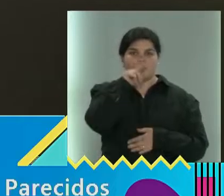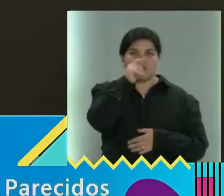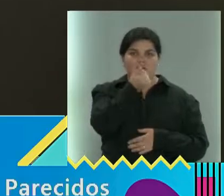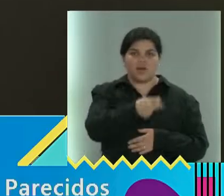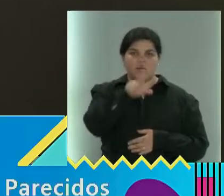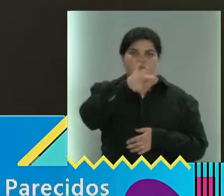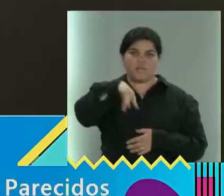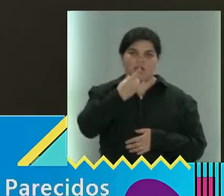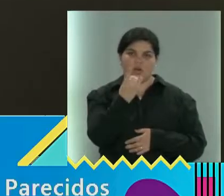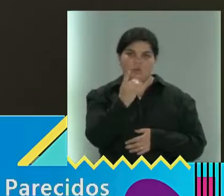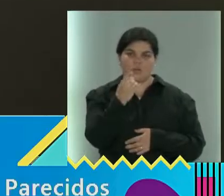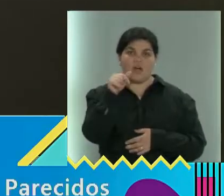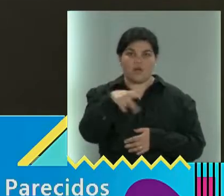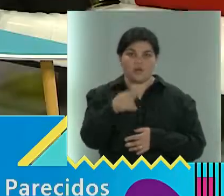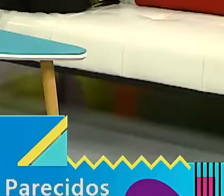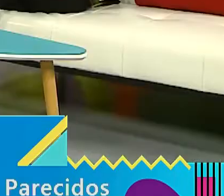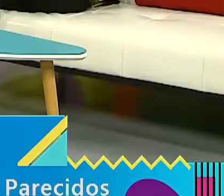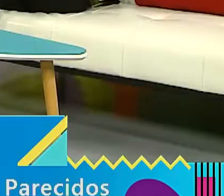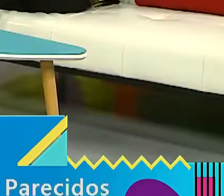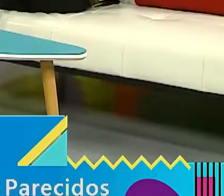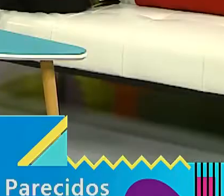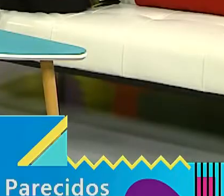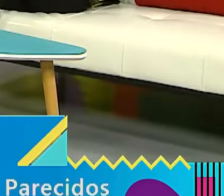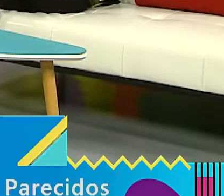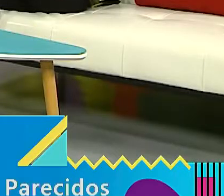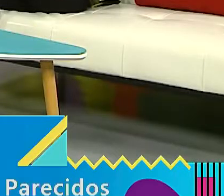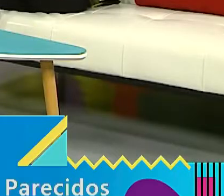en @dpsenalgo. Un corte y ya volvemos.